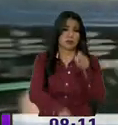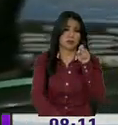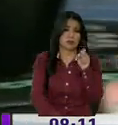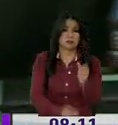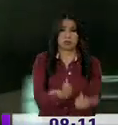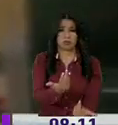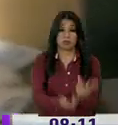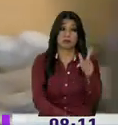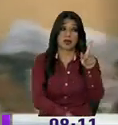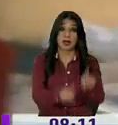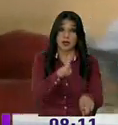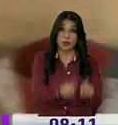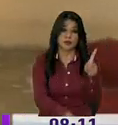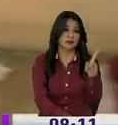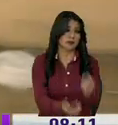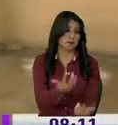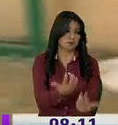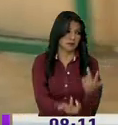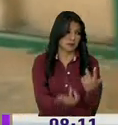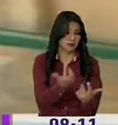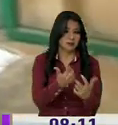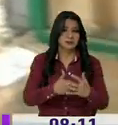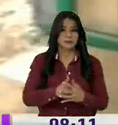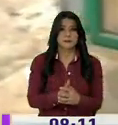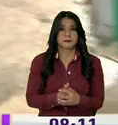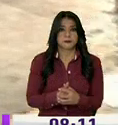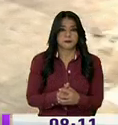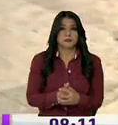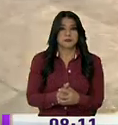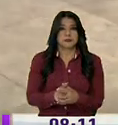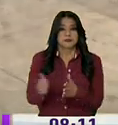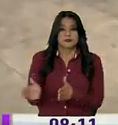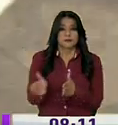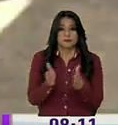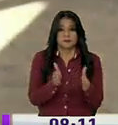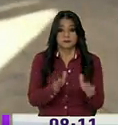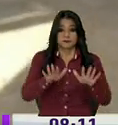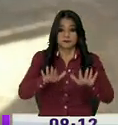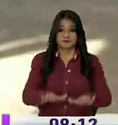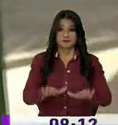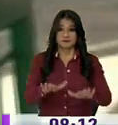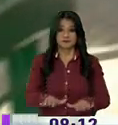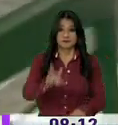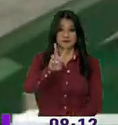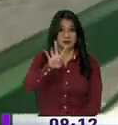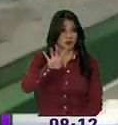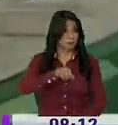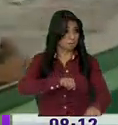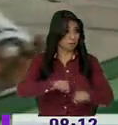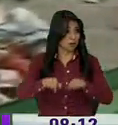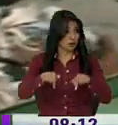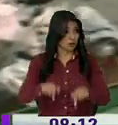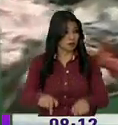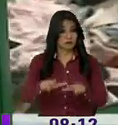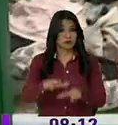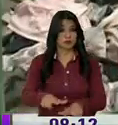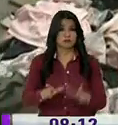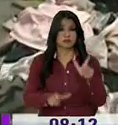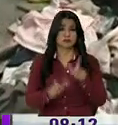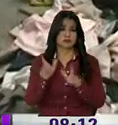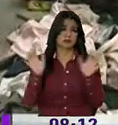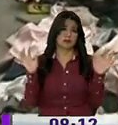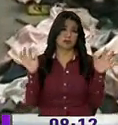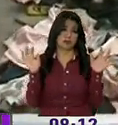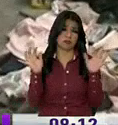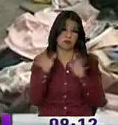destruidas, algunas de ellas quemadas. Con relación a este lugar, precisamente, hubo una turba que ingresó a